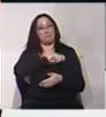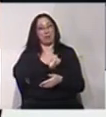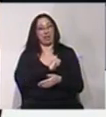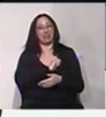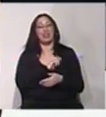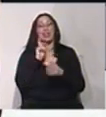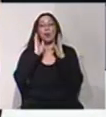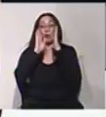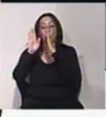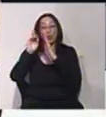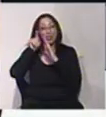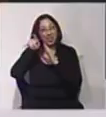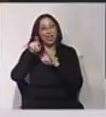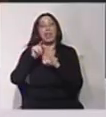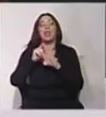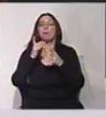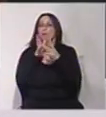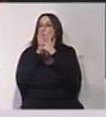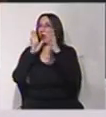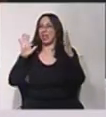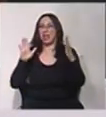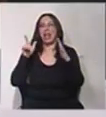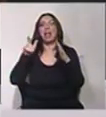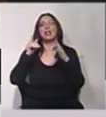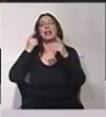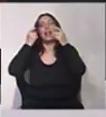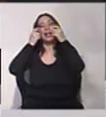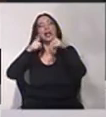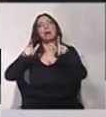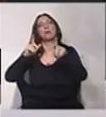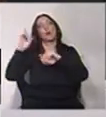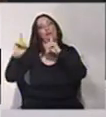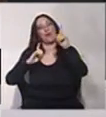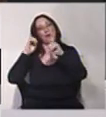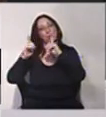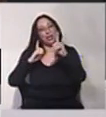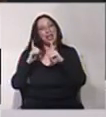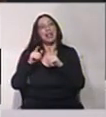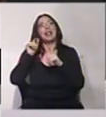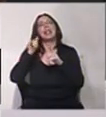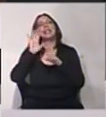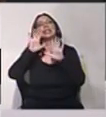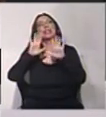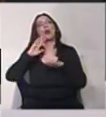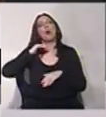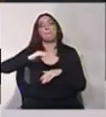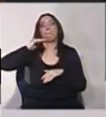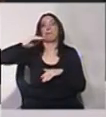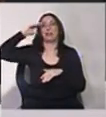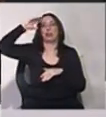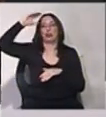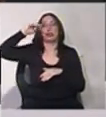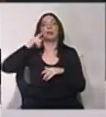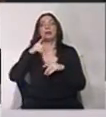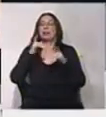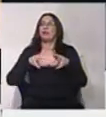en la biblioteca del País Vasco, es una biblioteca muy grande en el campus de Leioa, es un campus. La biblioteca tiene 5 pisos, ¿no? Entonces tú entras a ese edificio muy